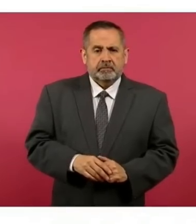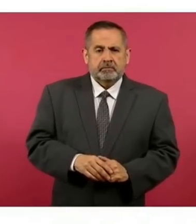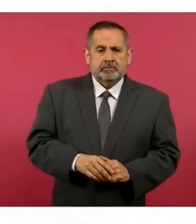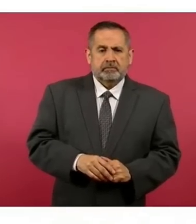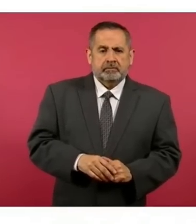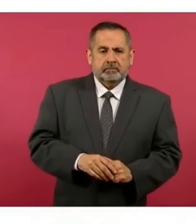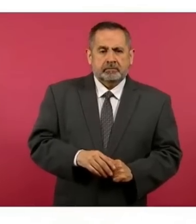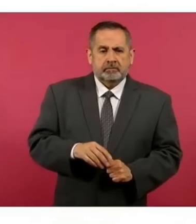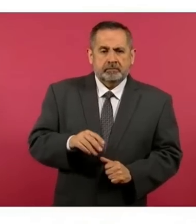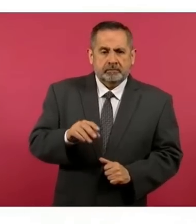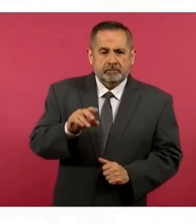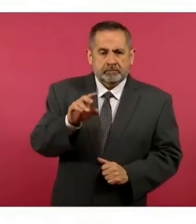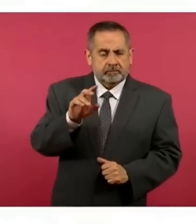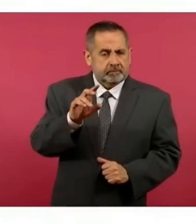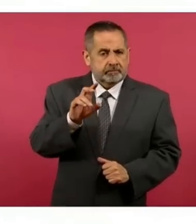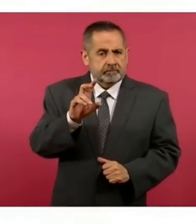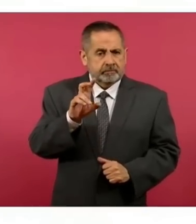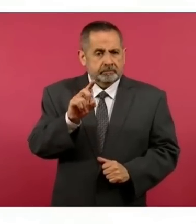$35.6,